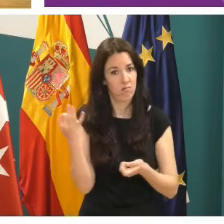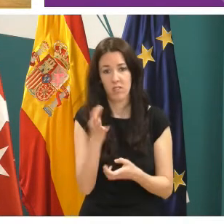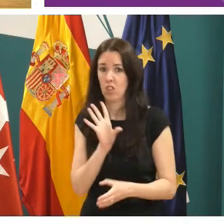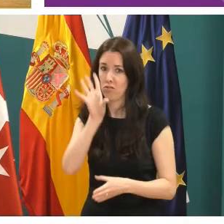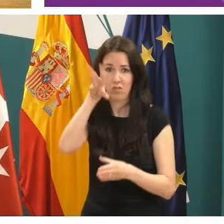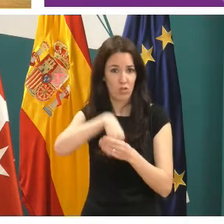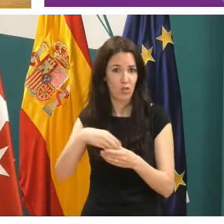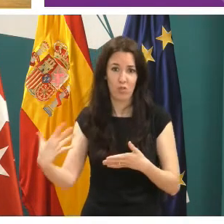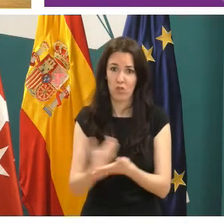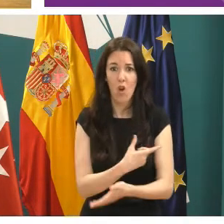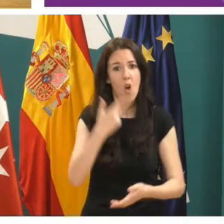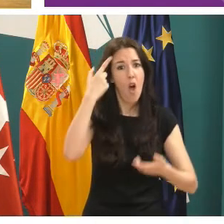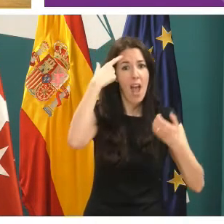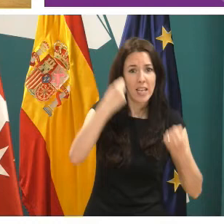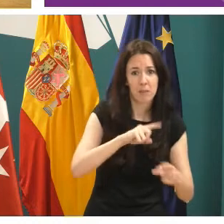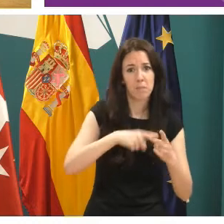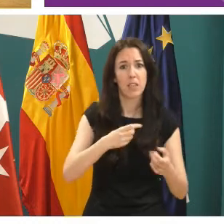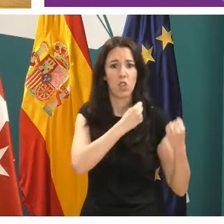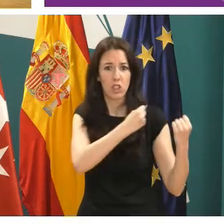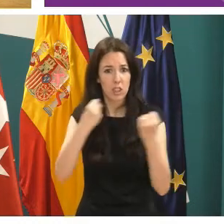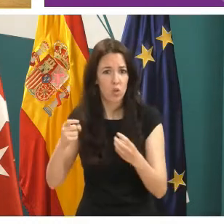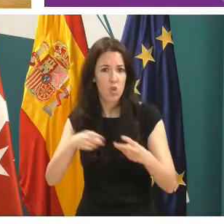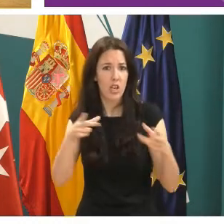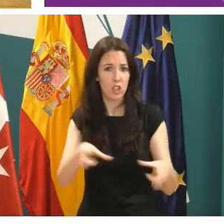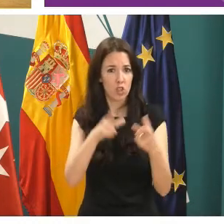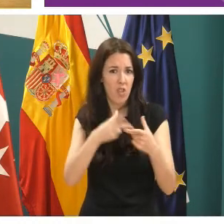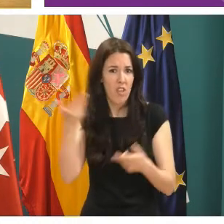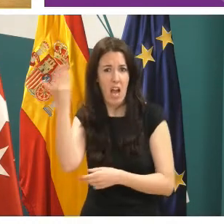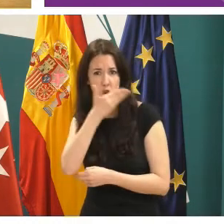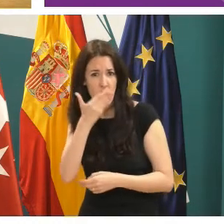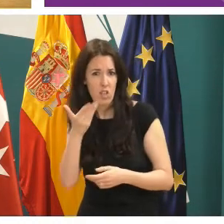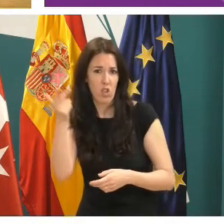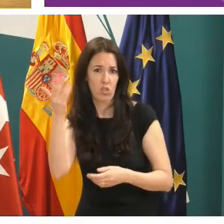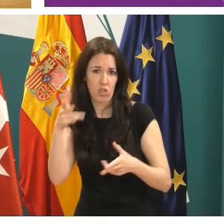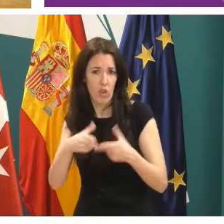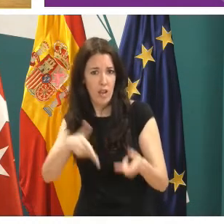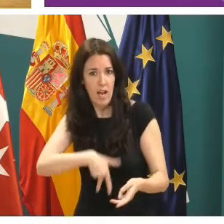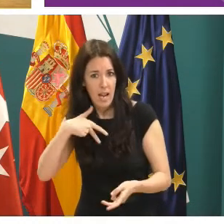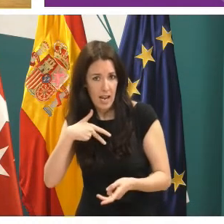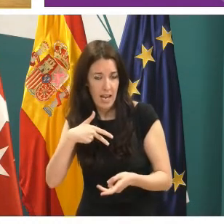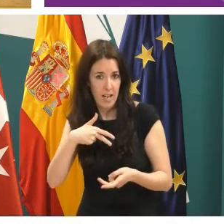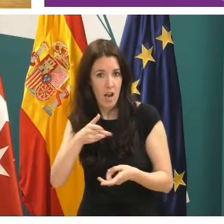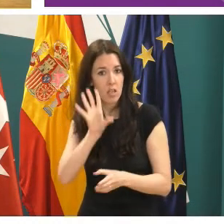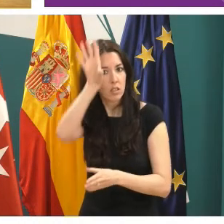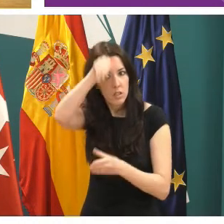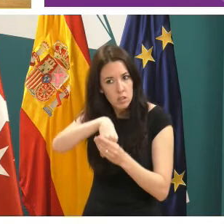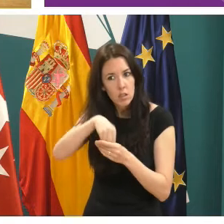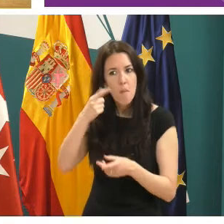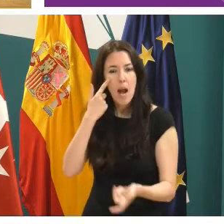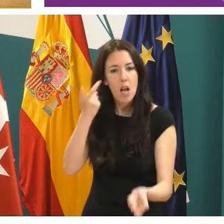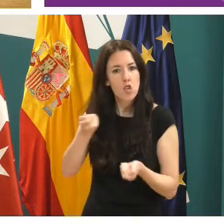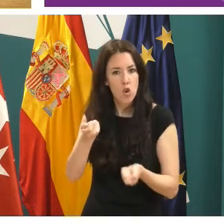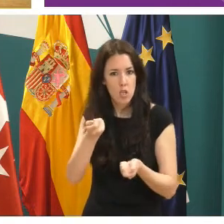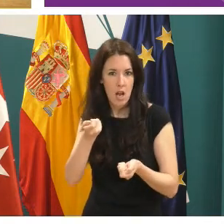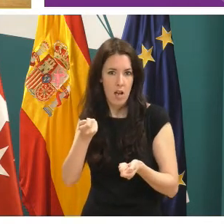Los expertos, las instituciones, las sociedades, los colegios, la sociedad en general, entrar para coordinarnos en la